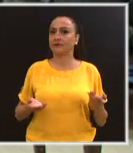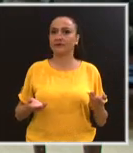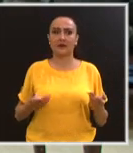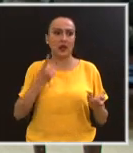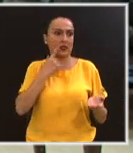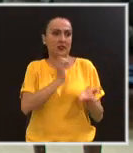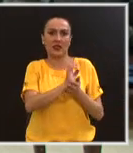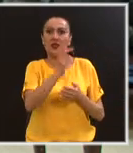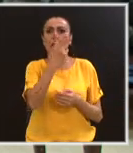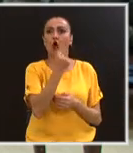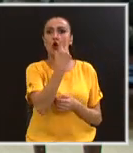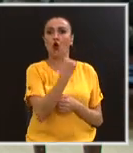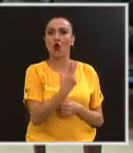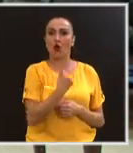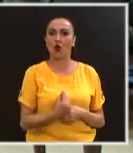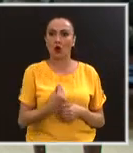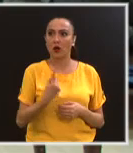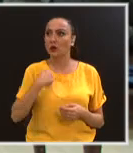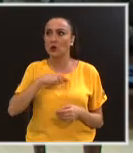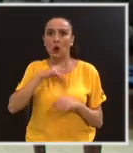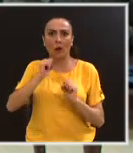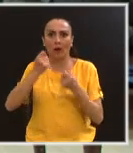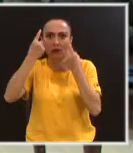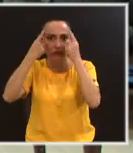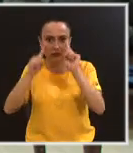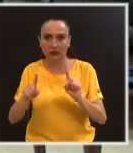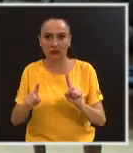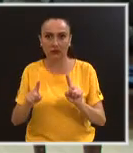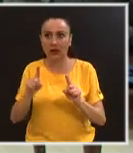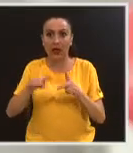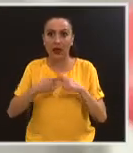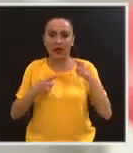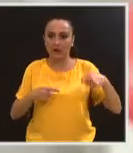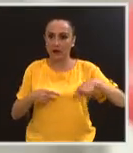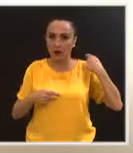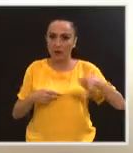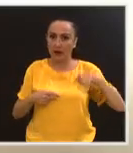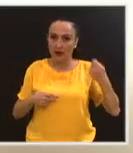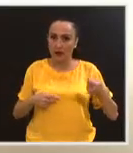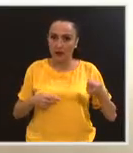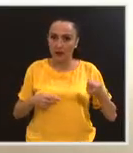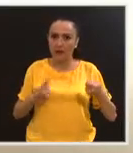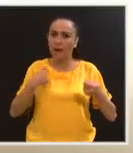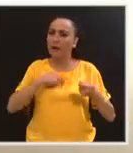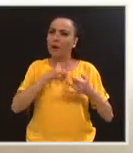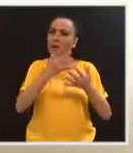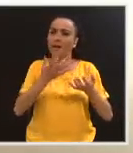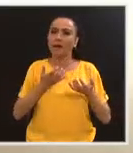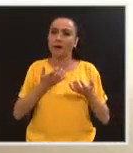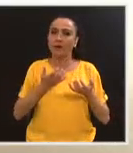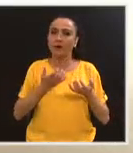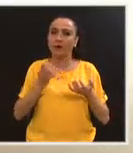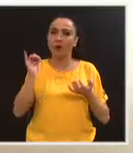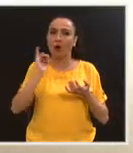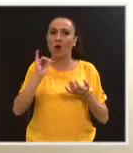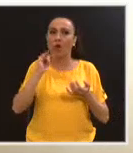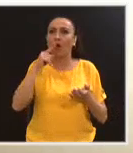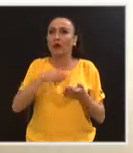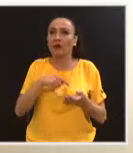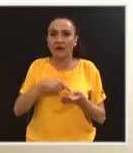rechazan todo y no hemos podido hacer el arreglo de pago nosotros lo que no queremos es quedar